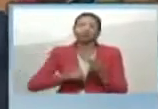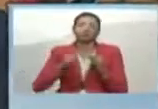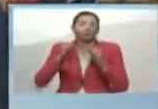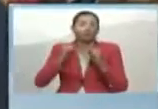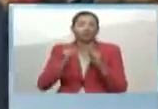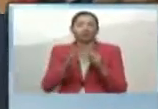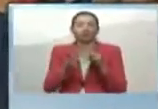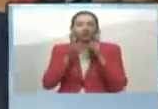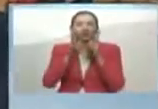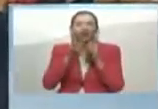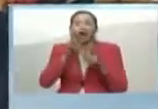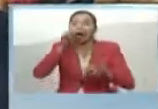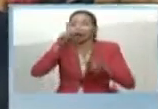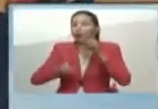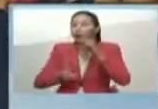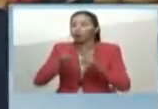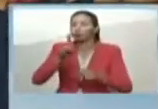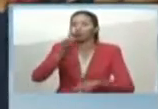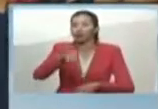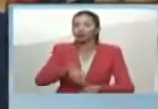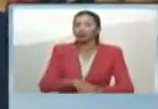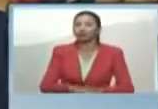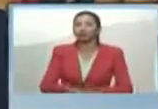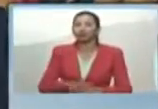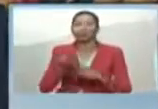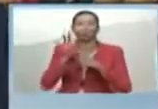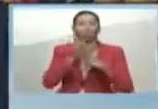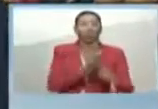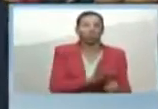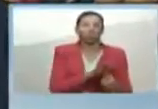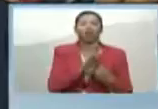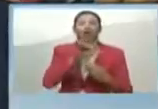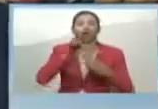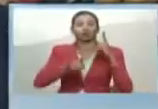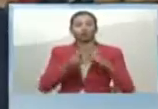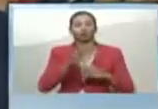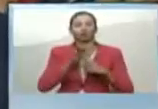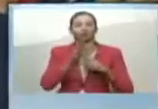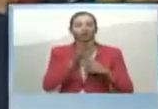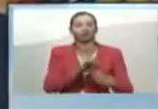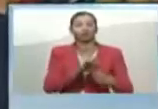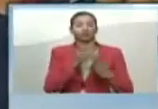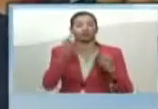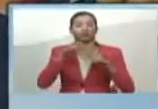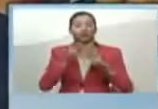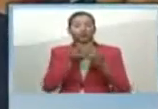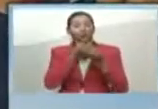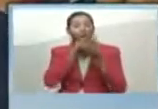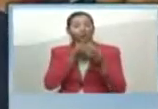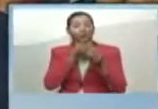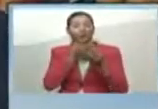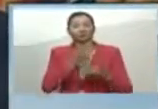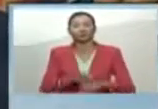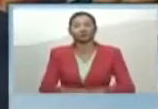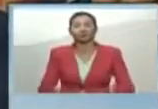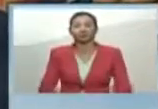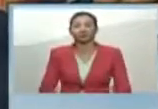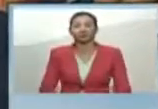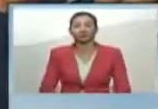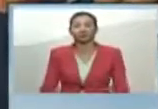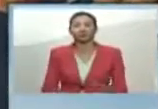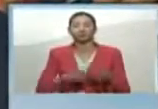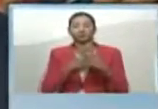y tal vez muchos de ellos han sido hasta reprimidos por esta anécdota que aquí estoy tratando de decir. Por lo